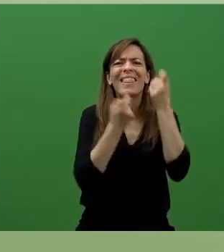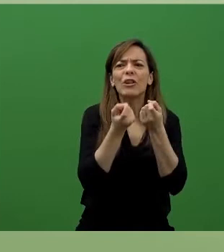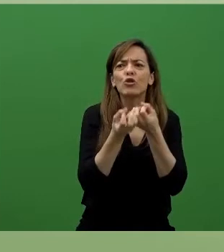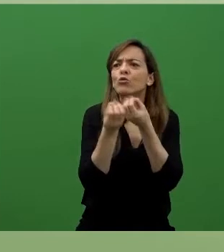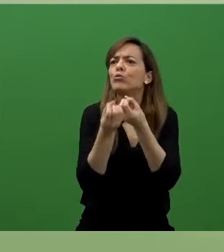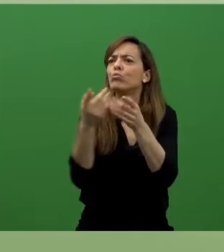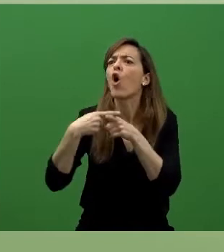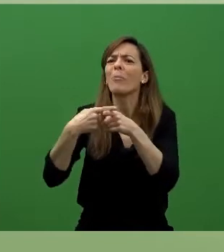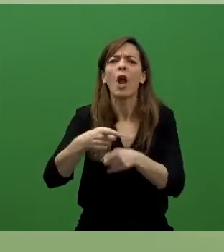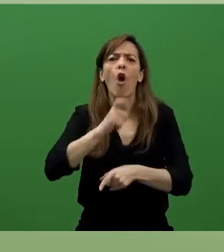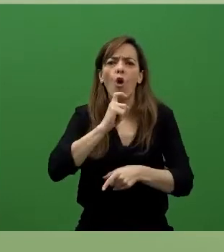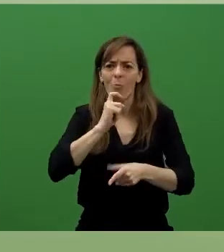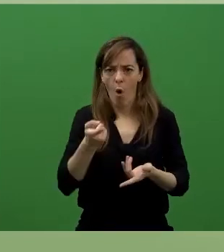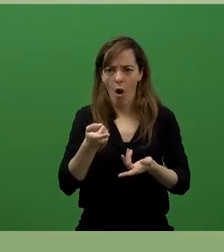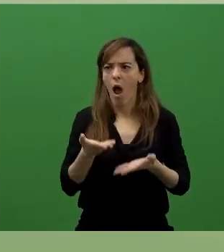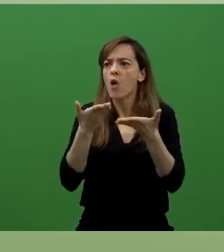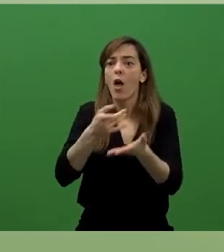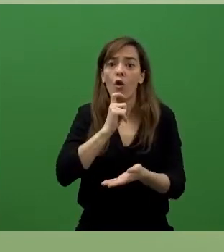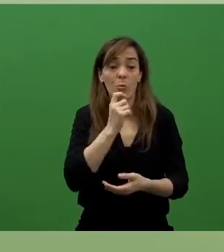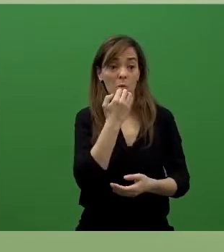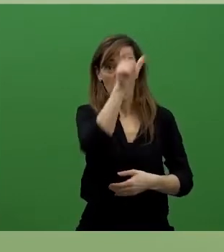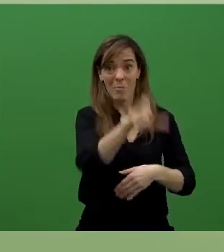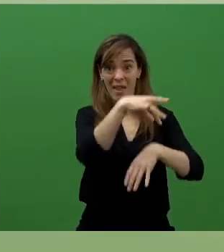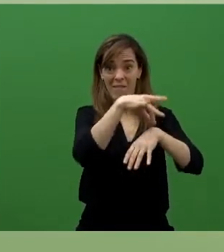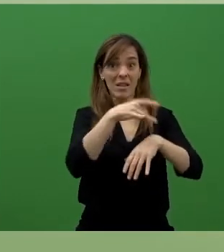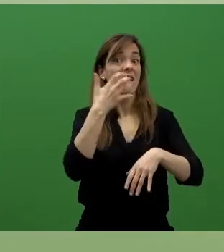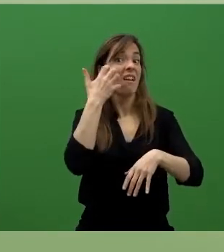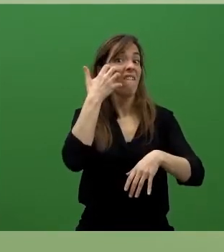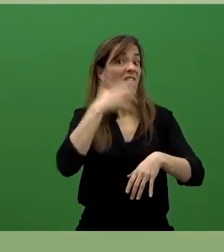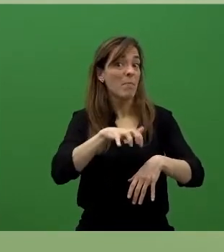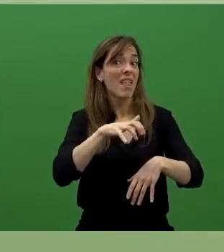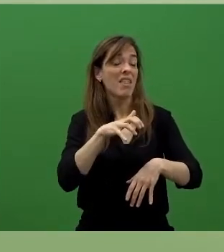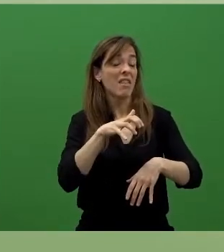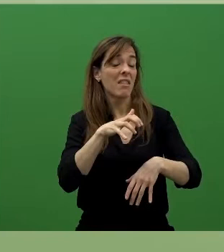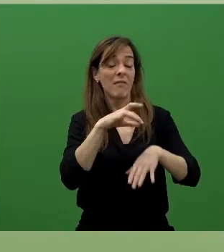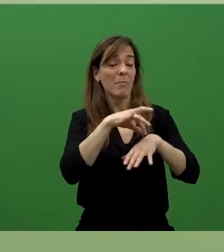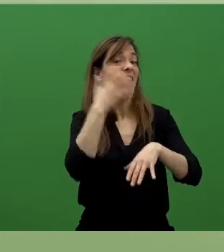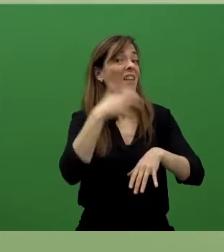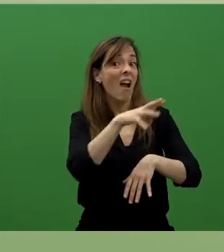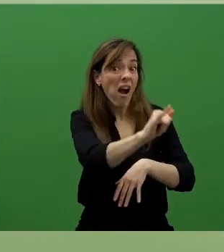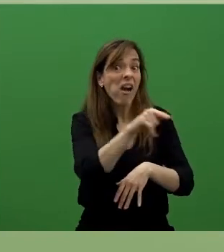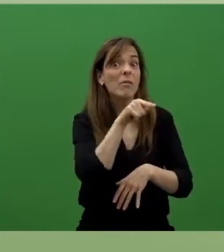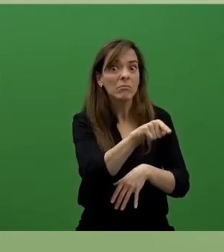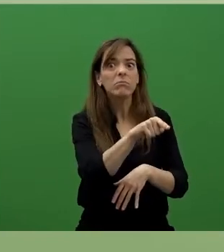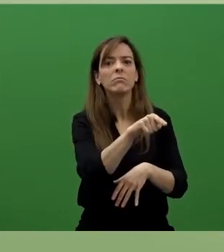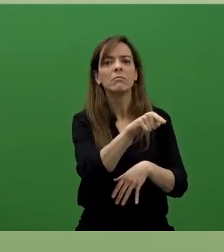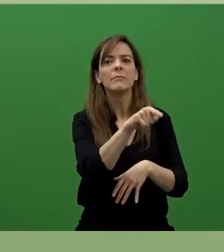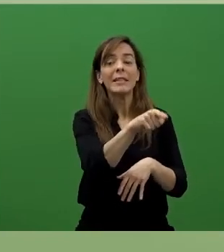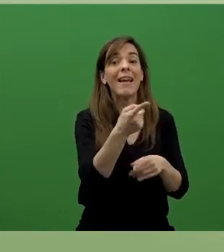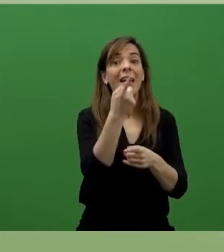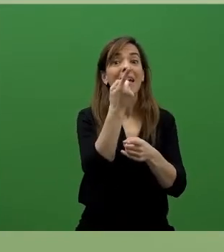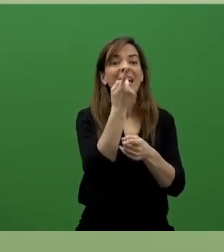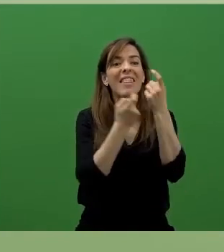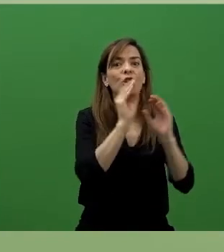datos de pacientes con enfermedades minoritarias, pero que se haga de